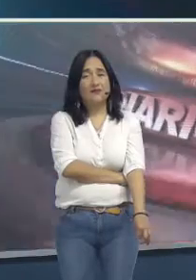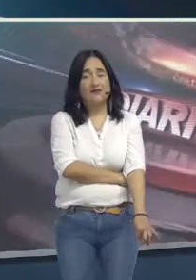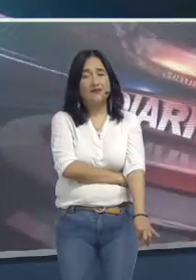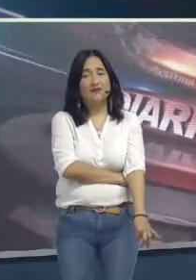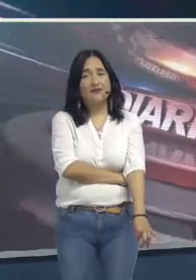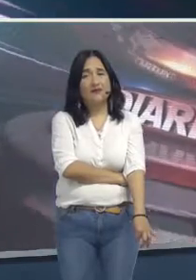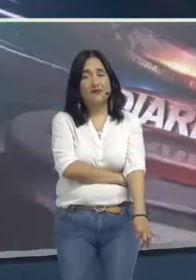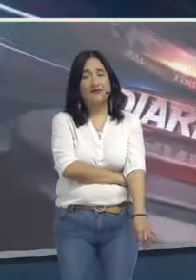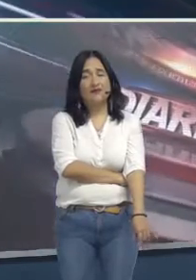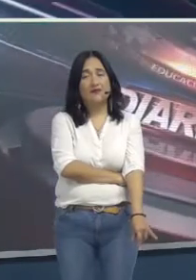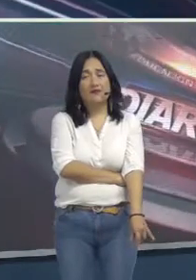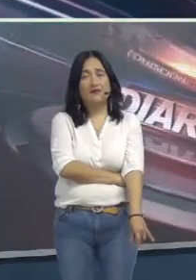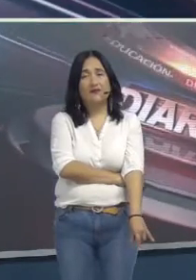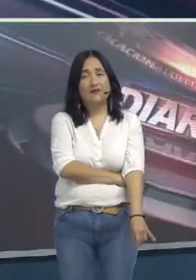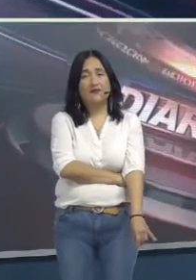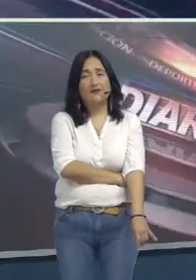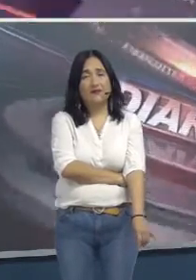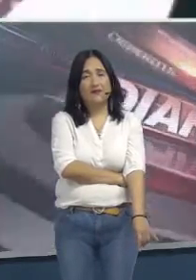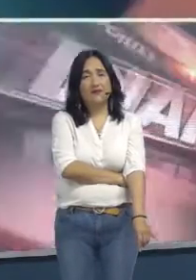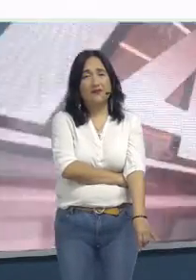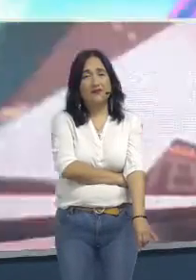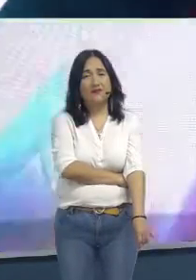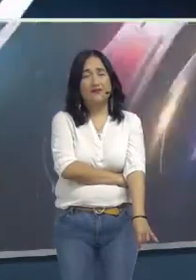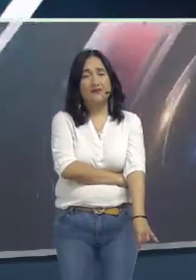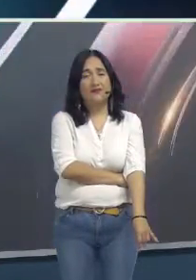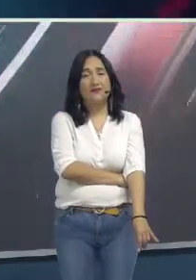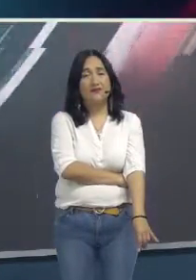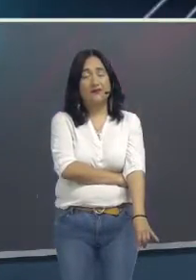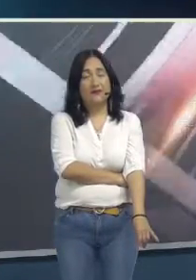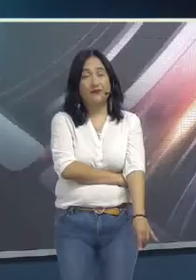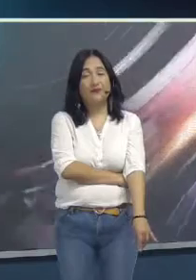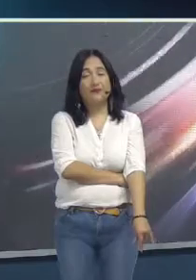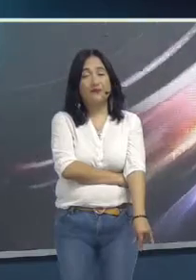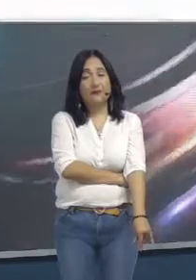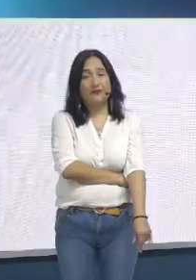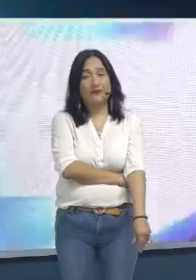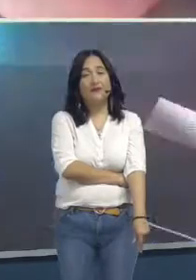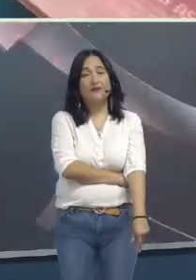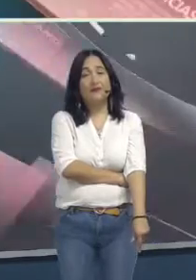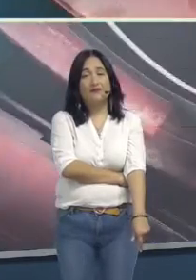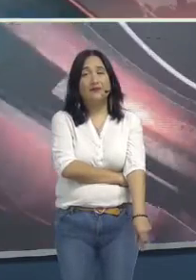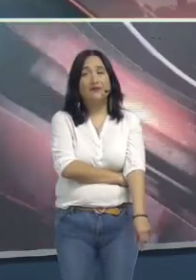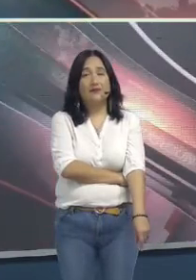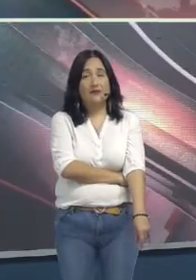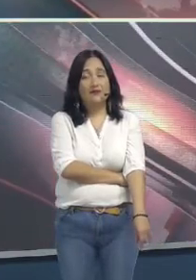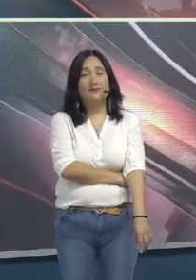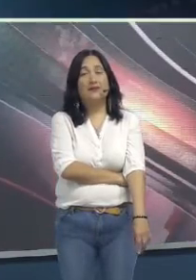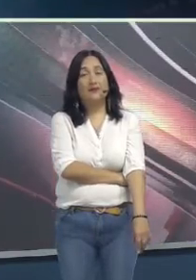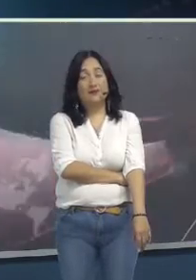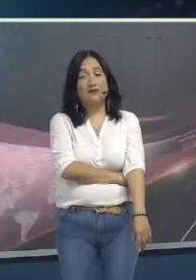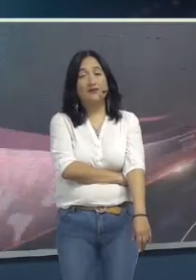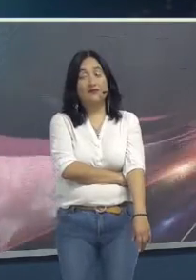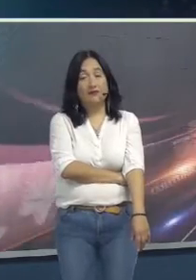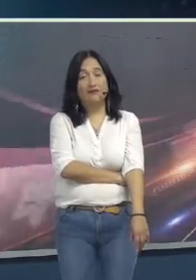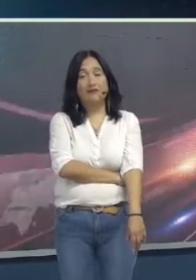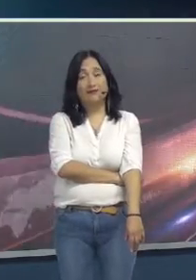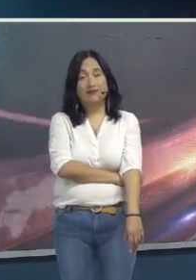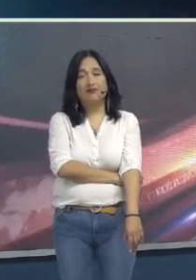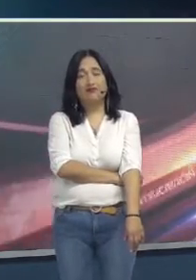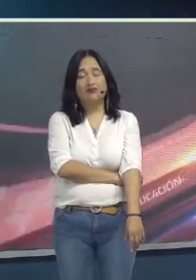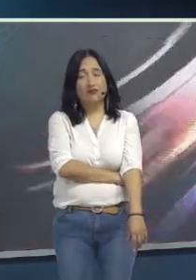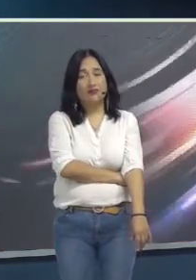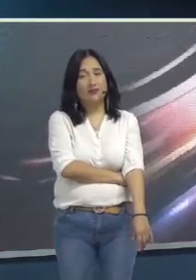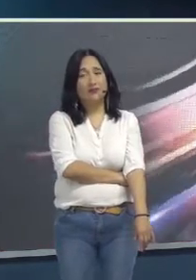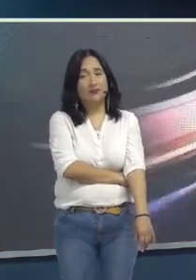analizando, volviendo a mirar los protocolos que teníamos para ver si en algo se pueden mejorar o si estaban bien, quizás. De esto se trata,